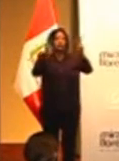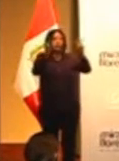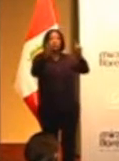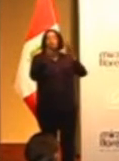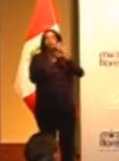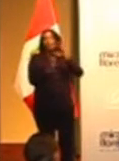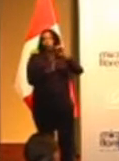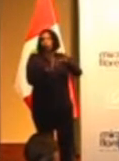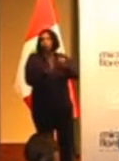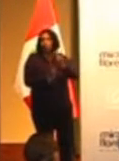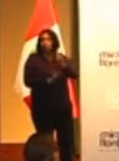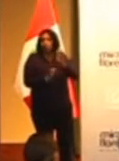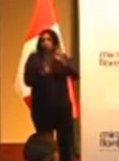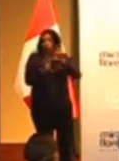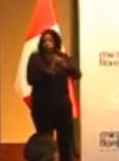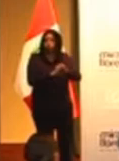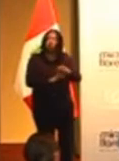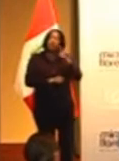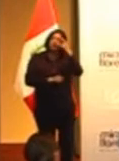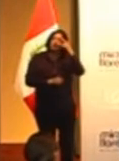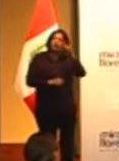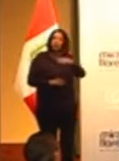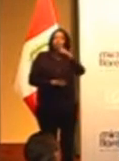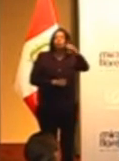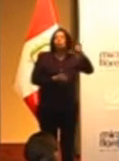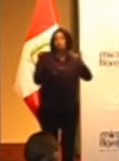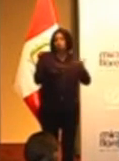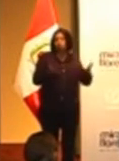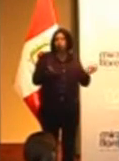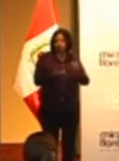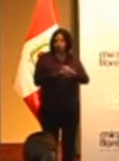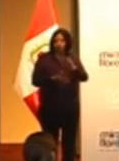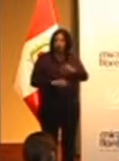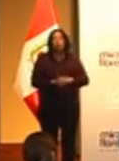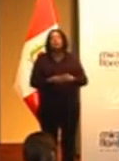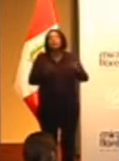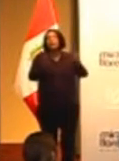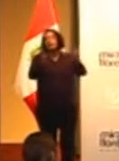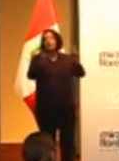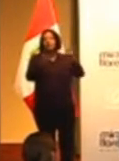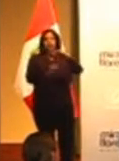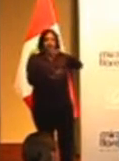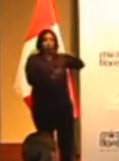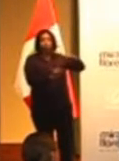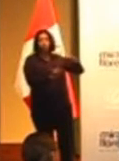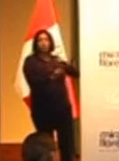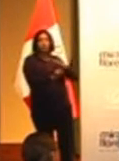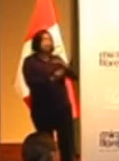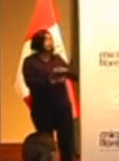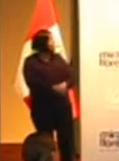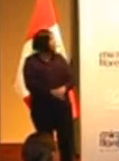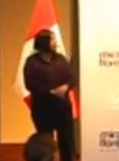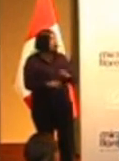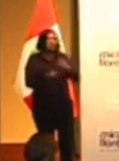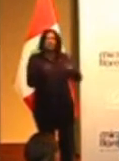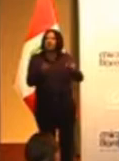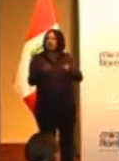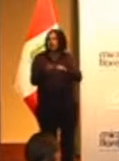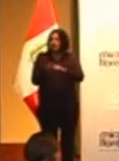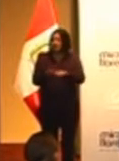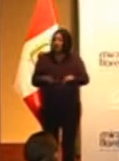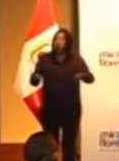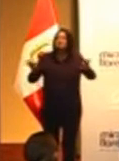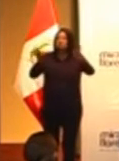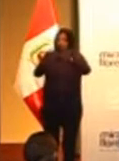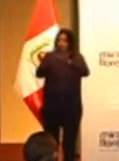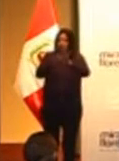no es basura, y se sigue pensando en otras cosas más desde el tema ambiental. Pero es muy importante